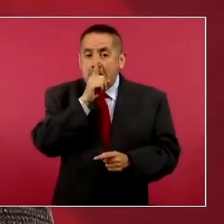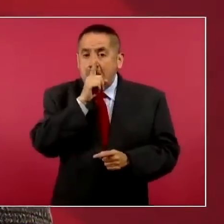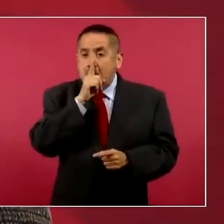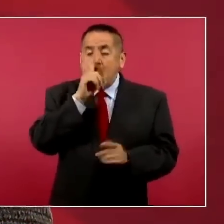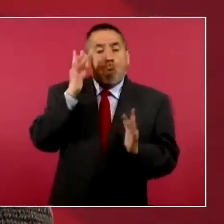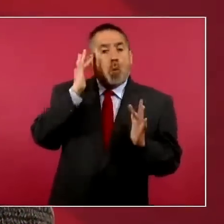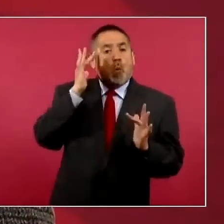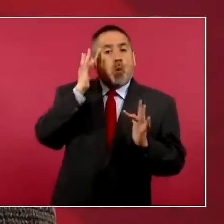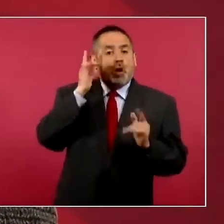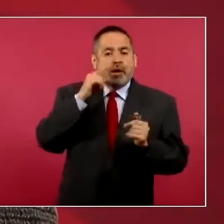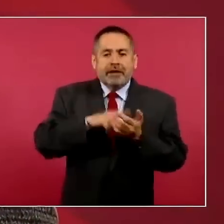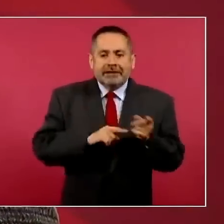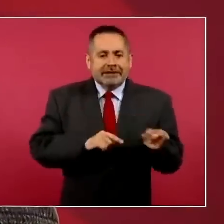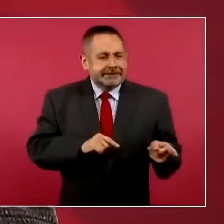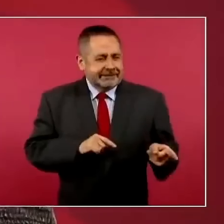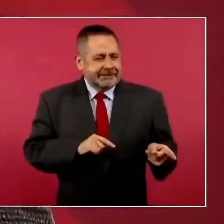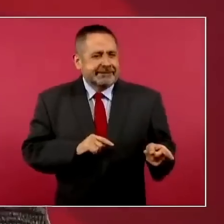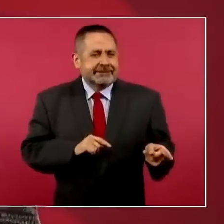Además,